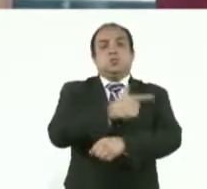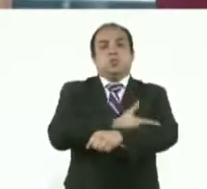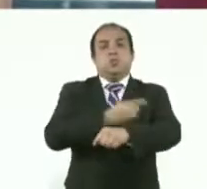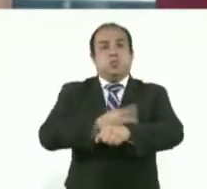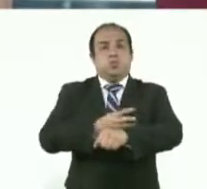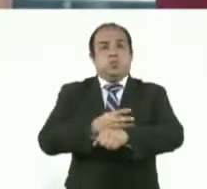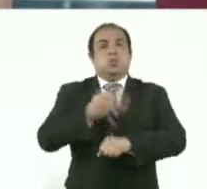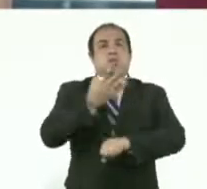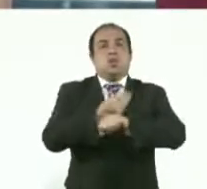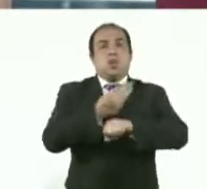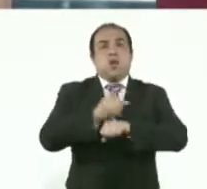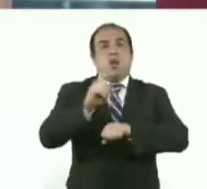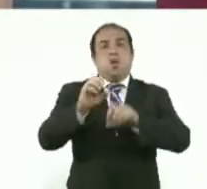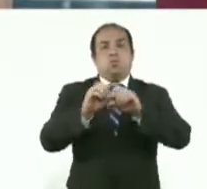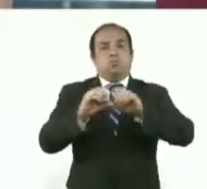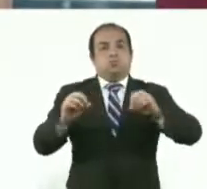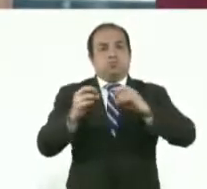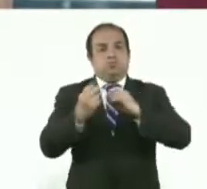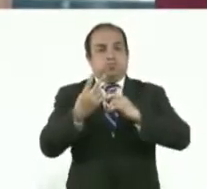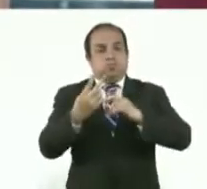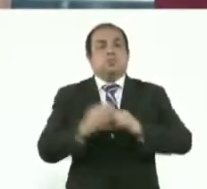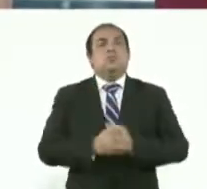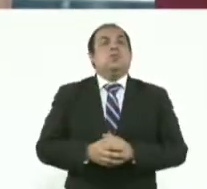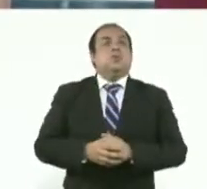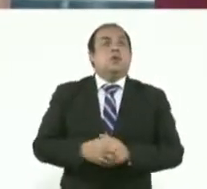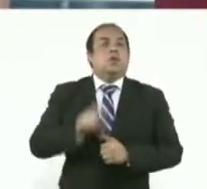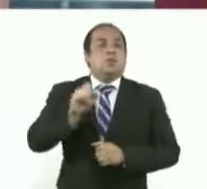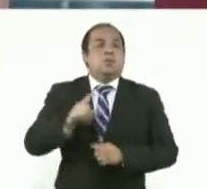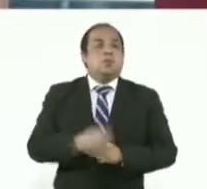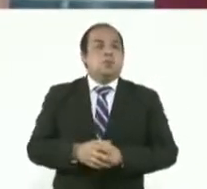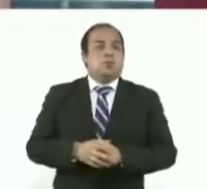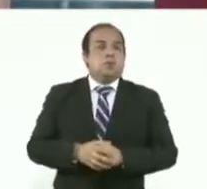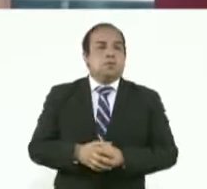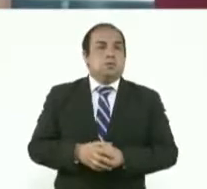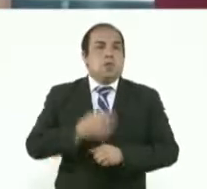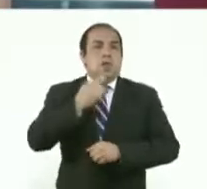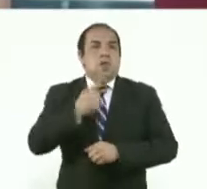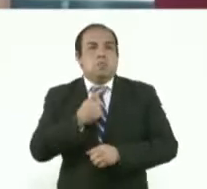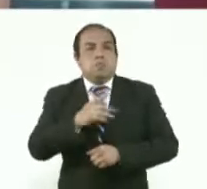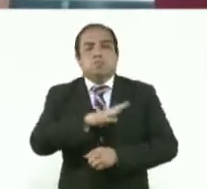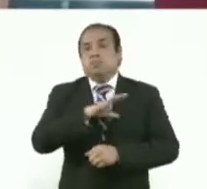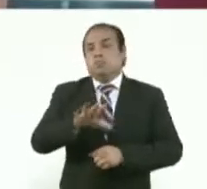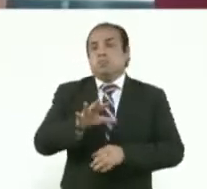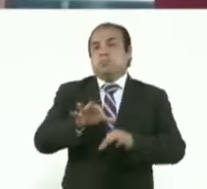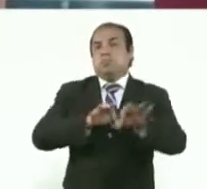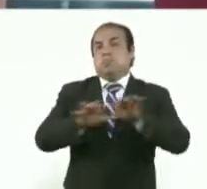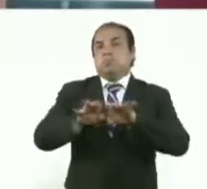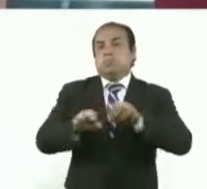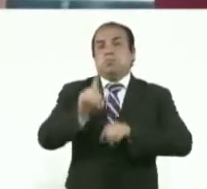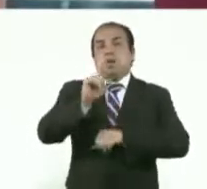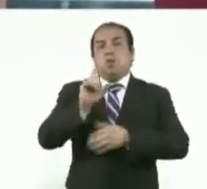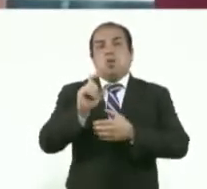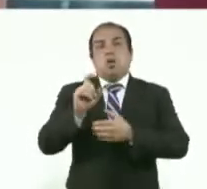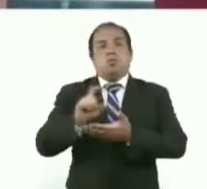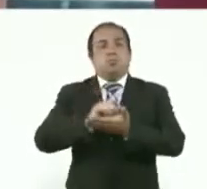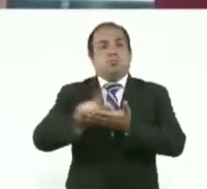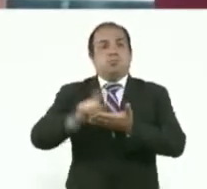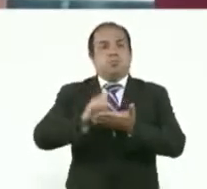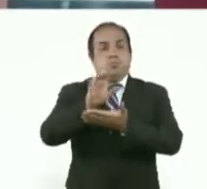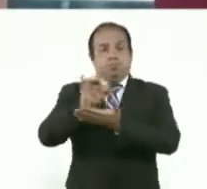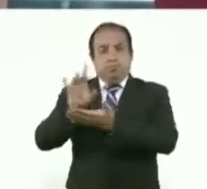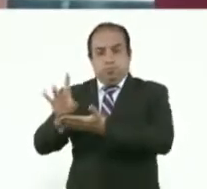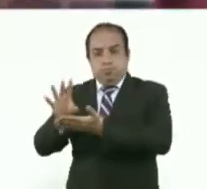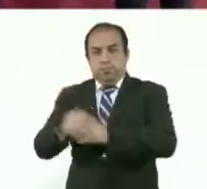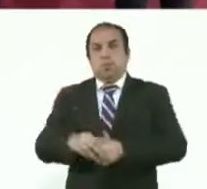de fugas y la mejora en general de la operación de la distribución de agua potable